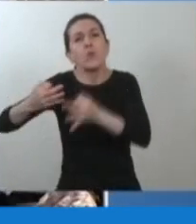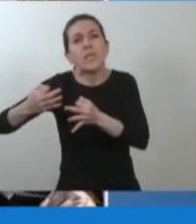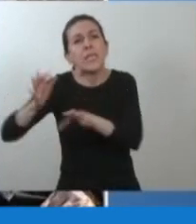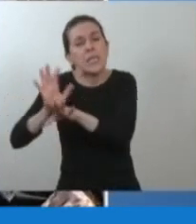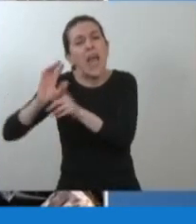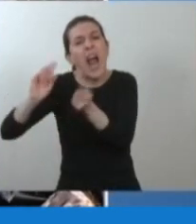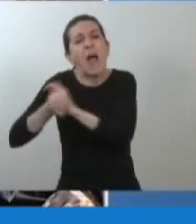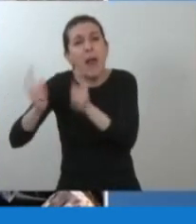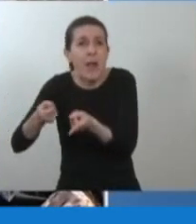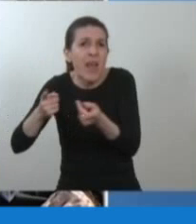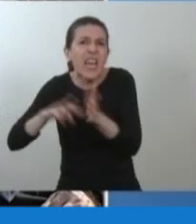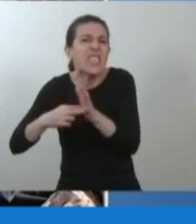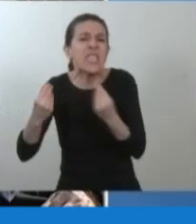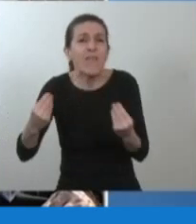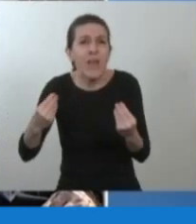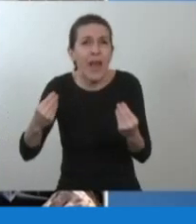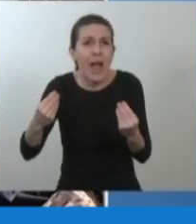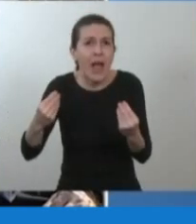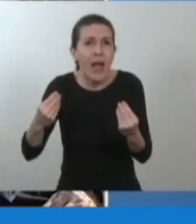les estoy hablando de eso